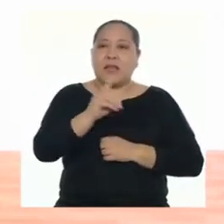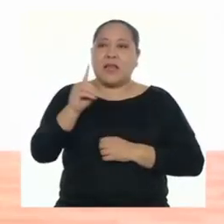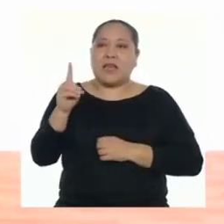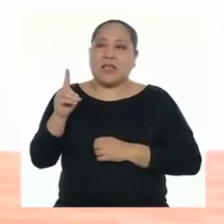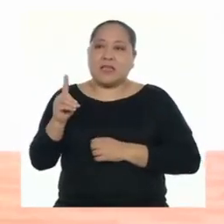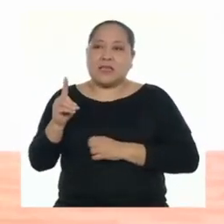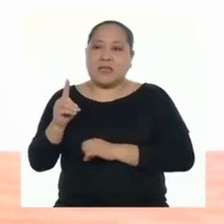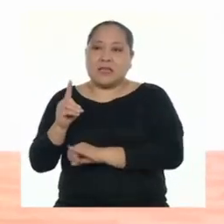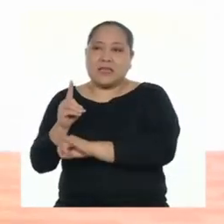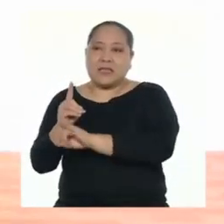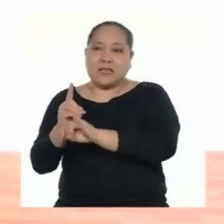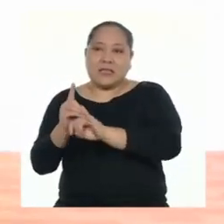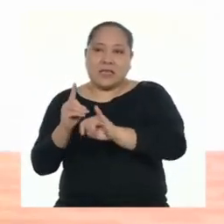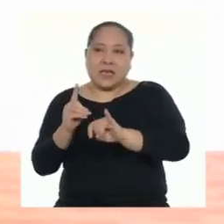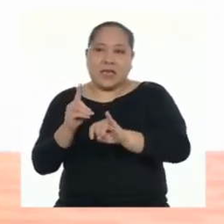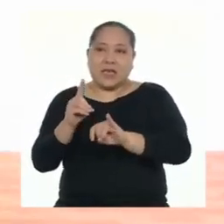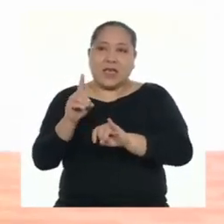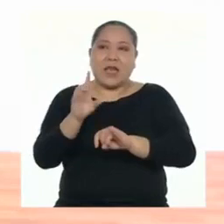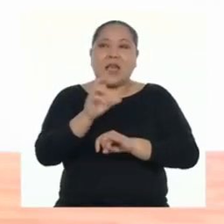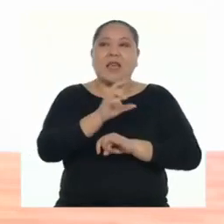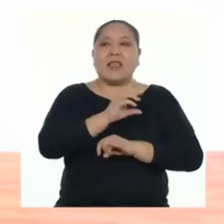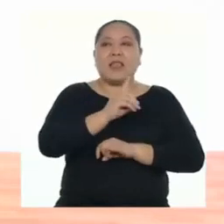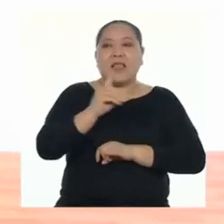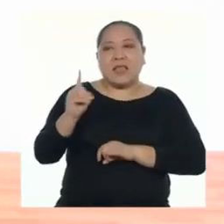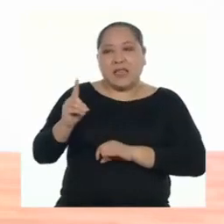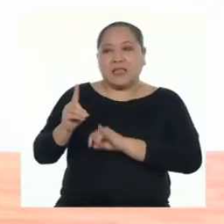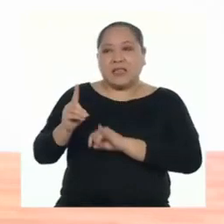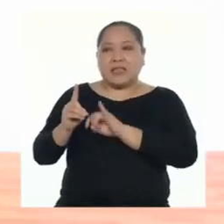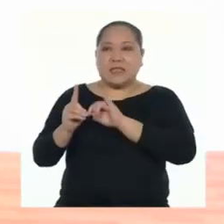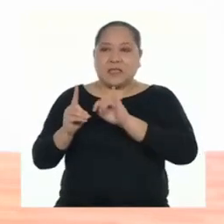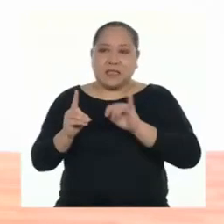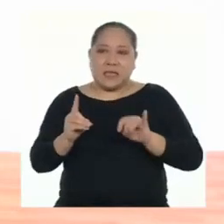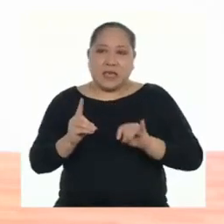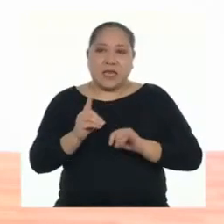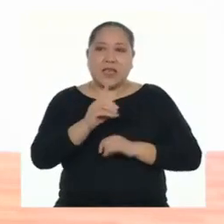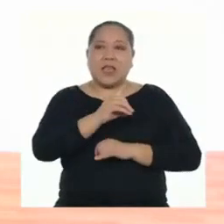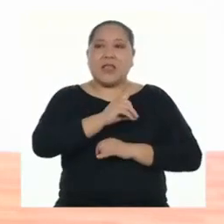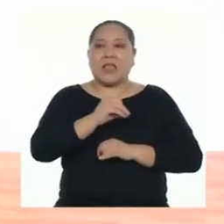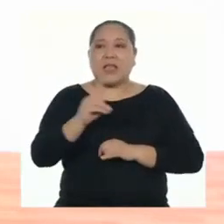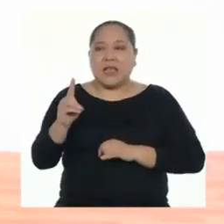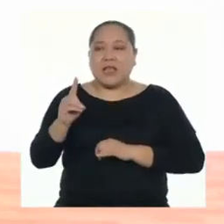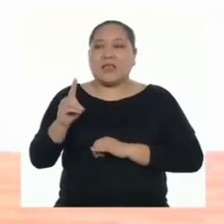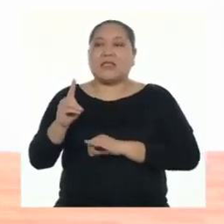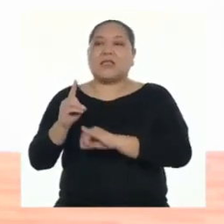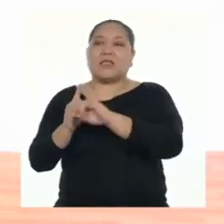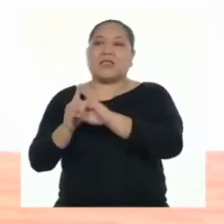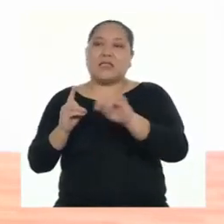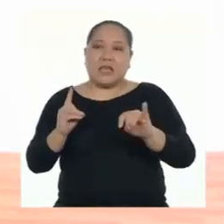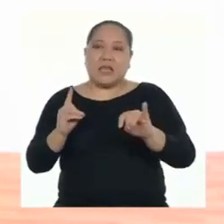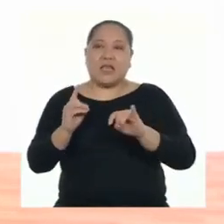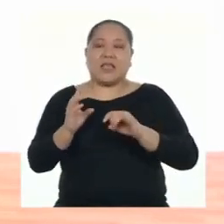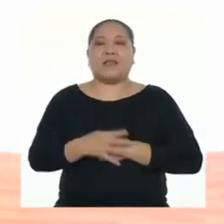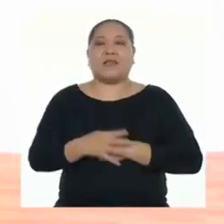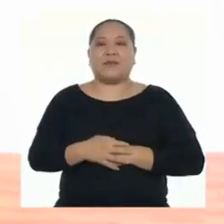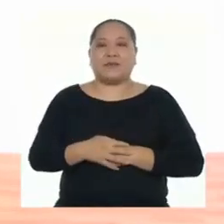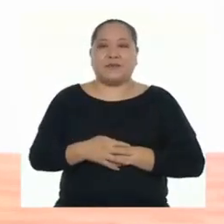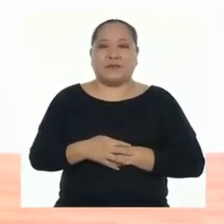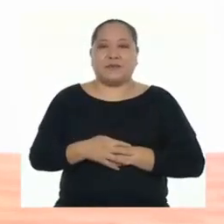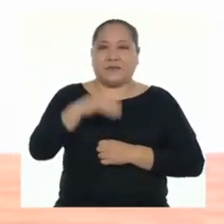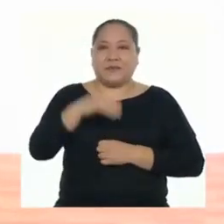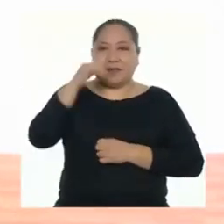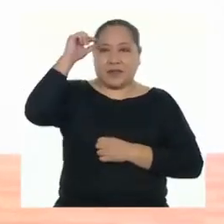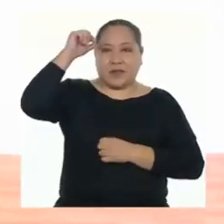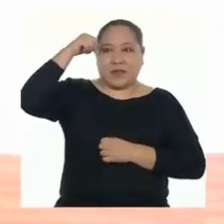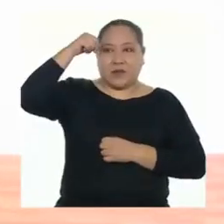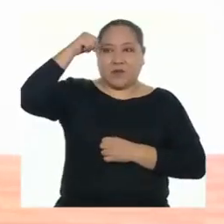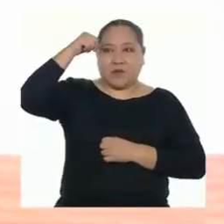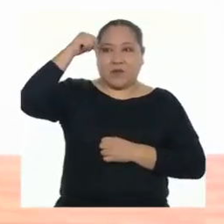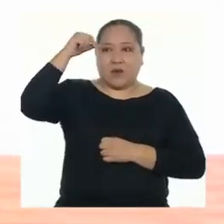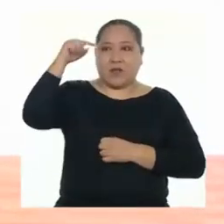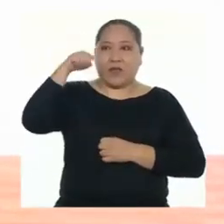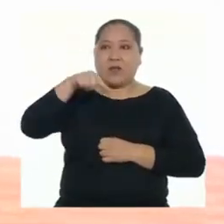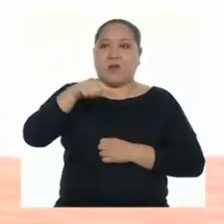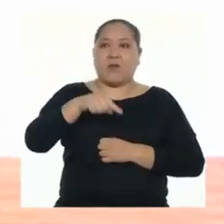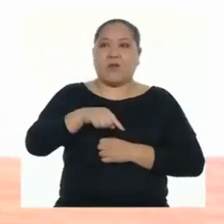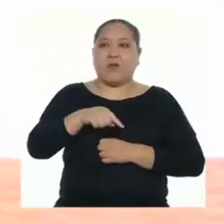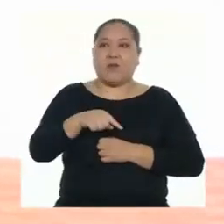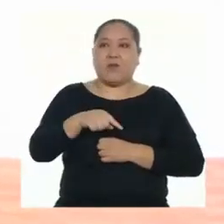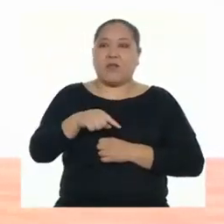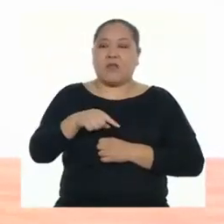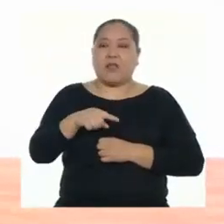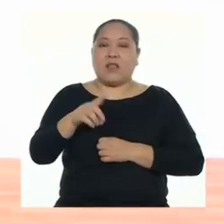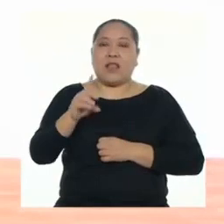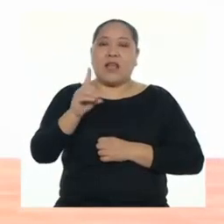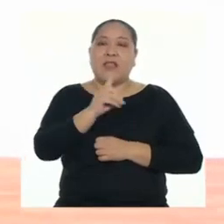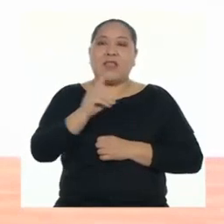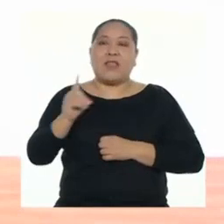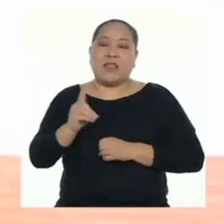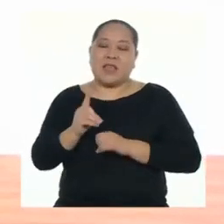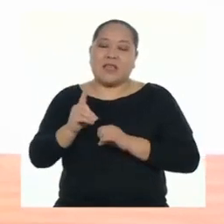1, 2, 3, 4, 5, 6. Recuerden que cuando estoy aquí, la derecha